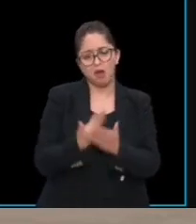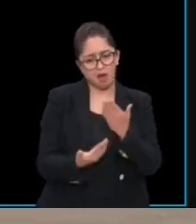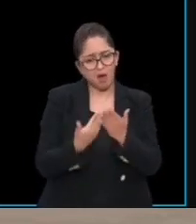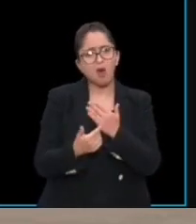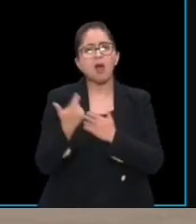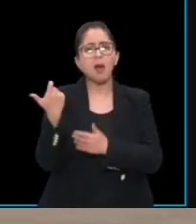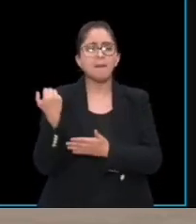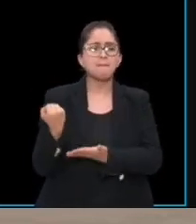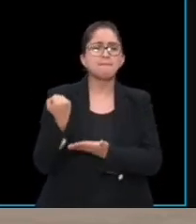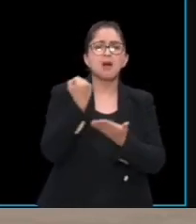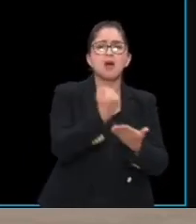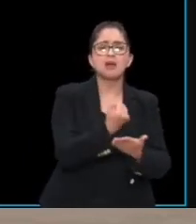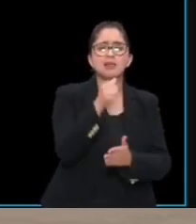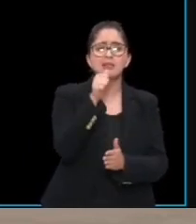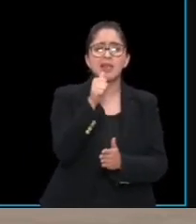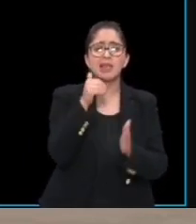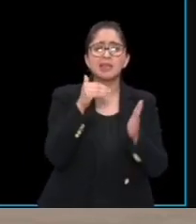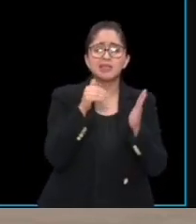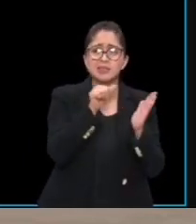presupuesto es de